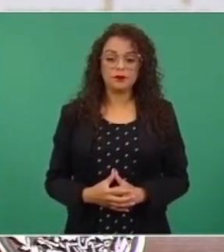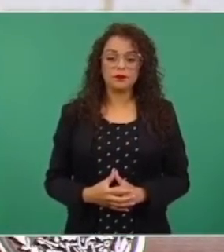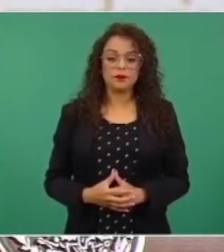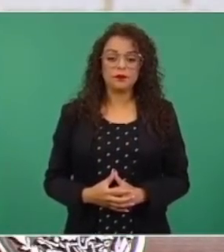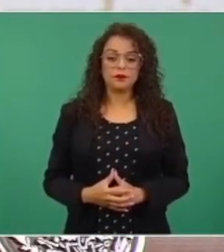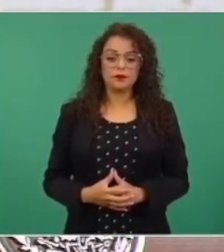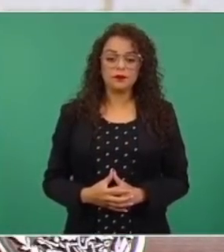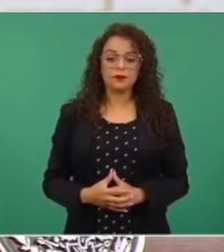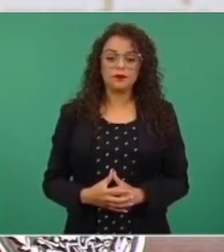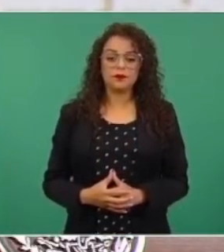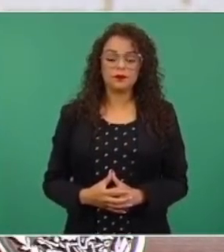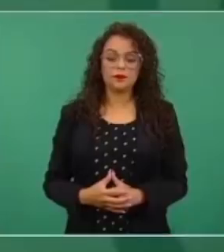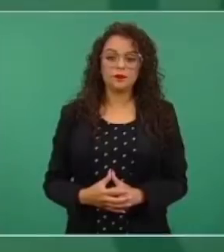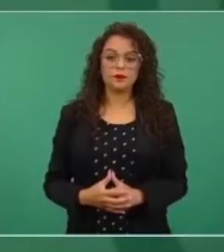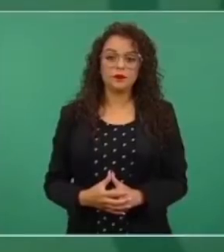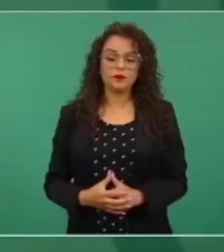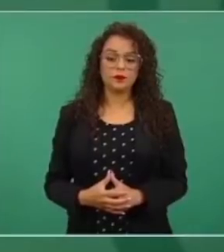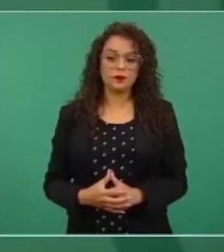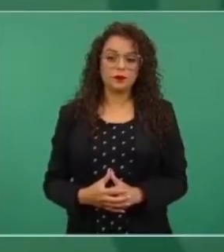ya